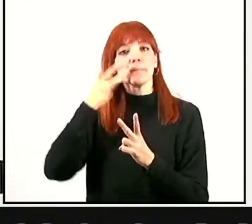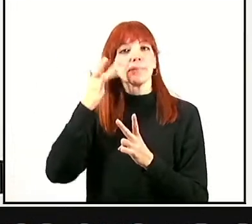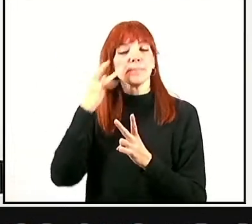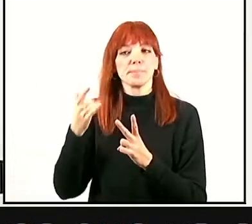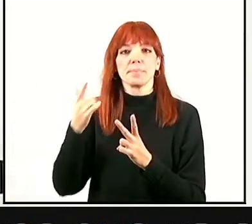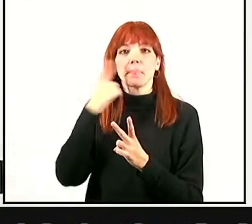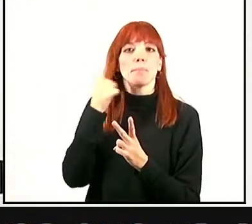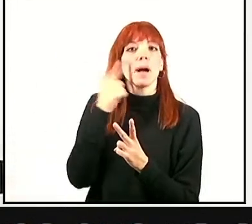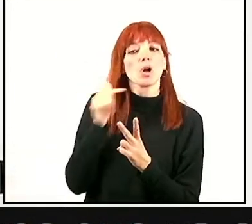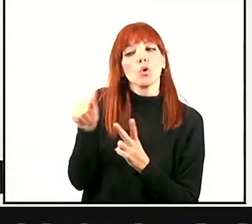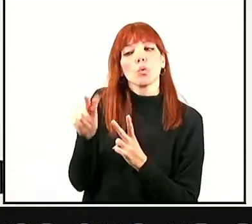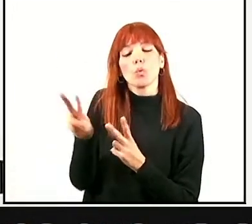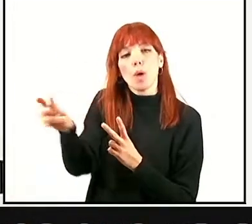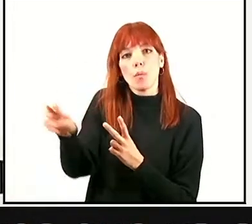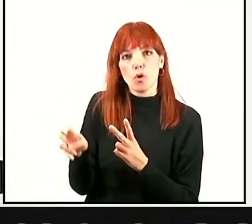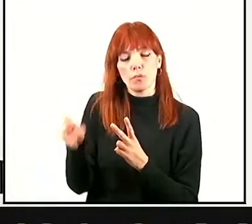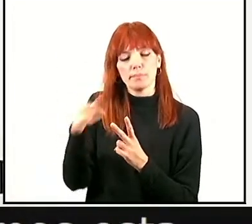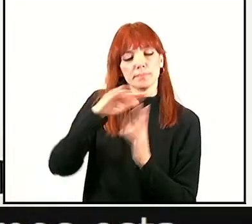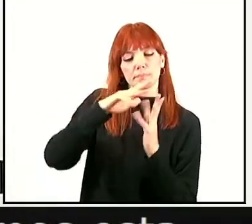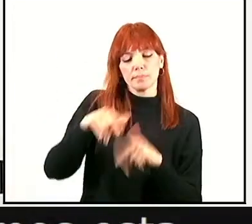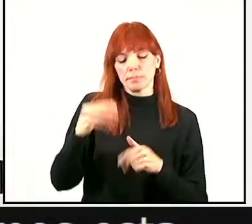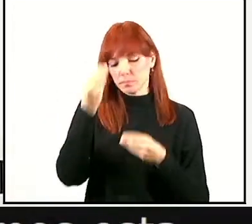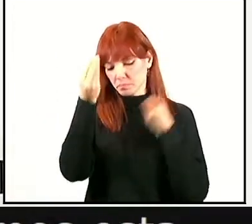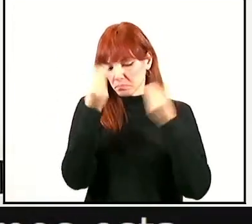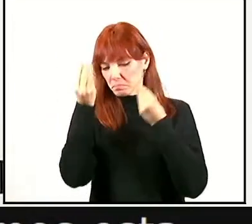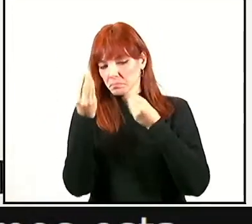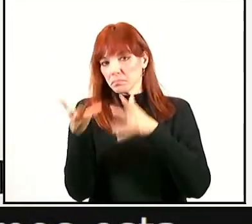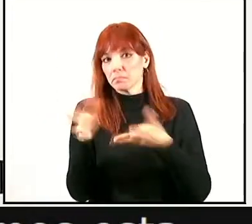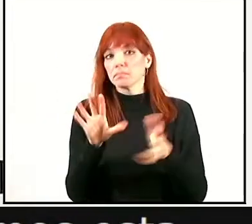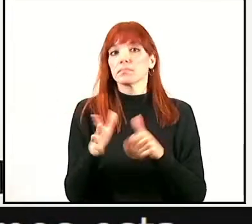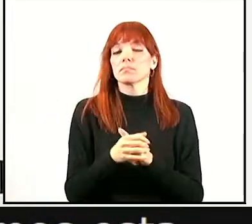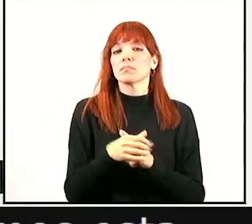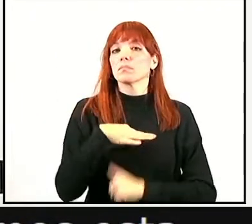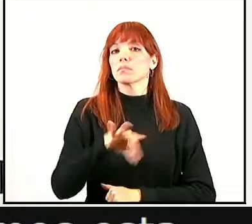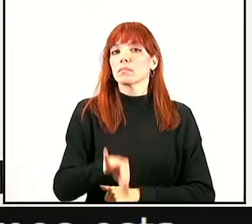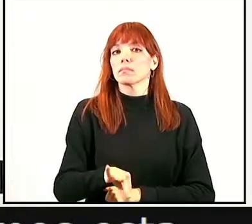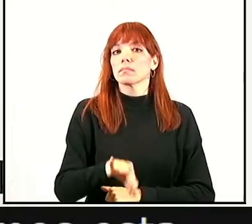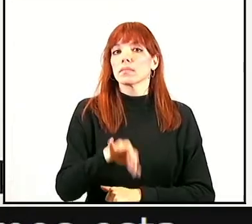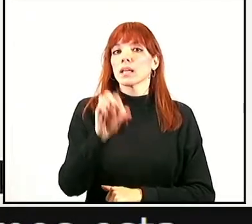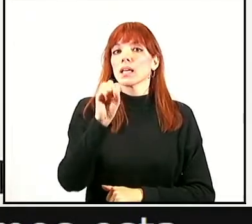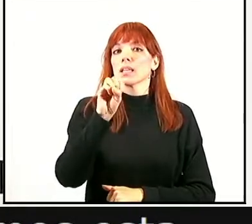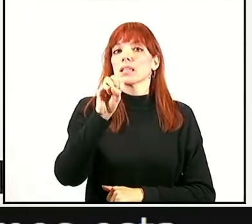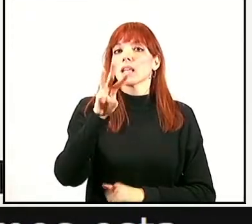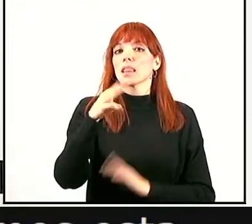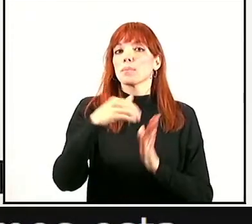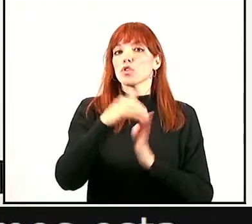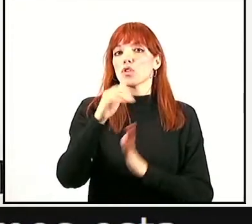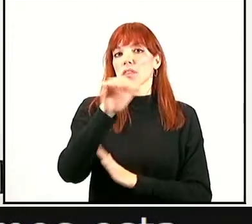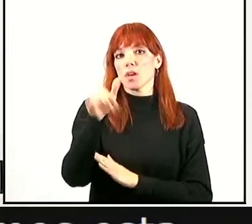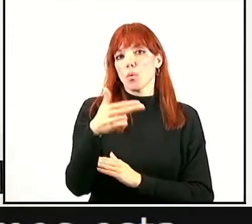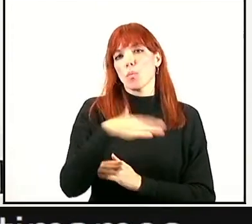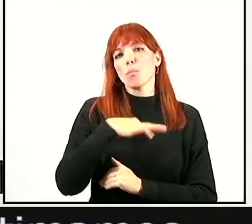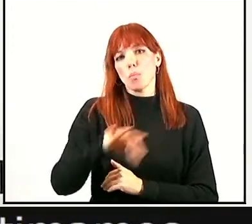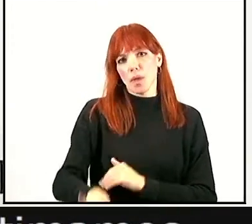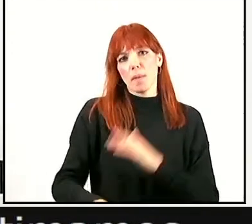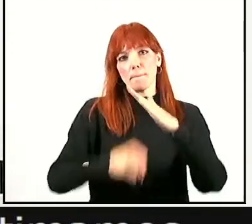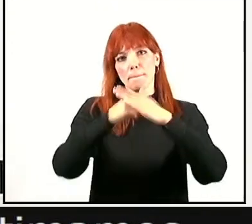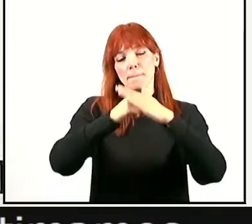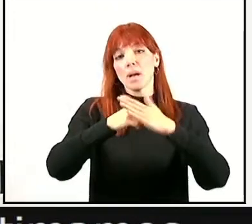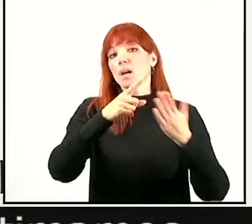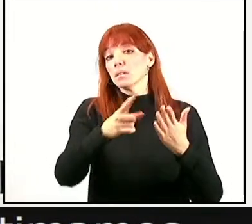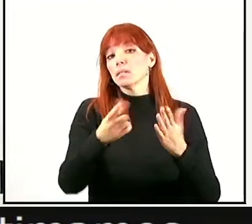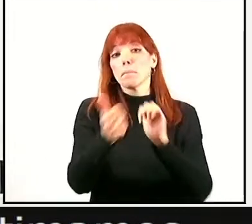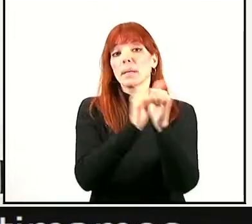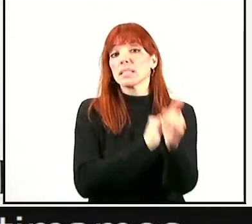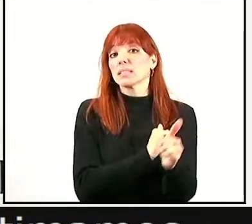estimamos, según nuestros primeros cálculos, que tengan una cuantía de en torno a 13 millones de euros, que como digo serán